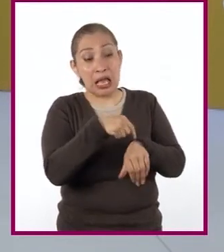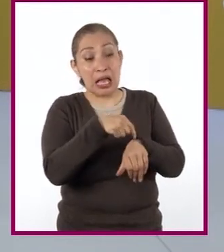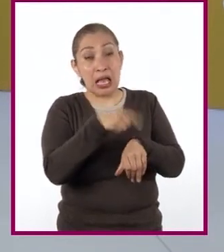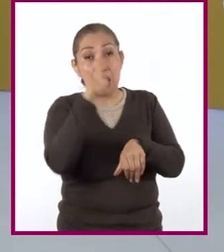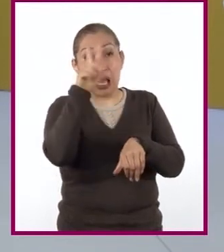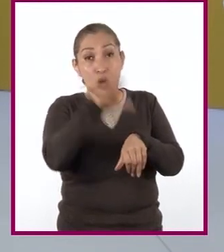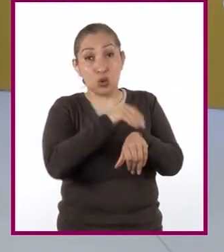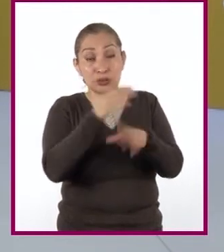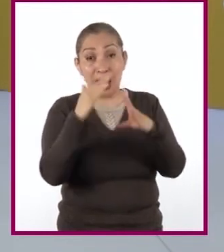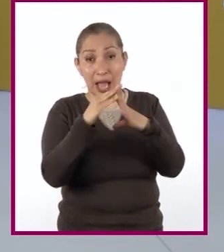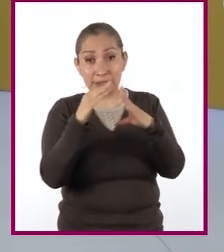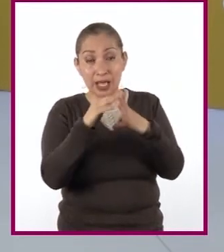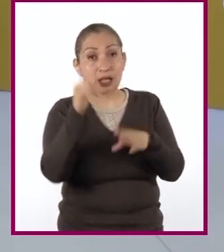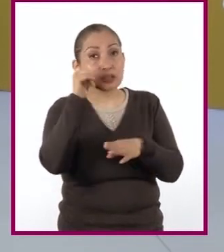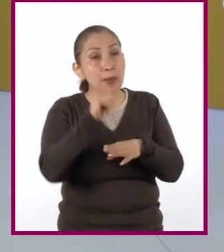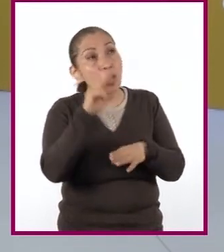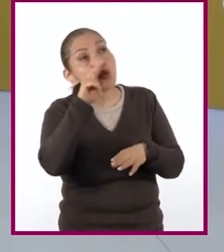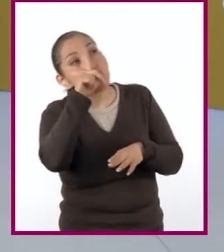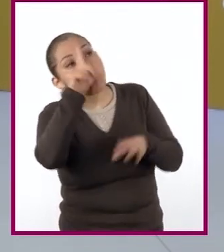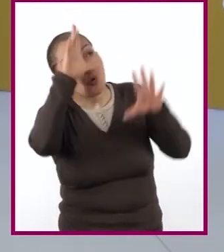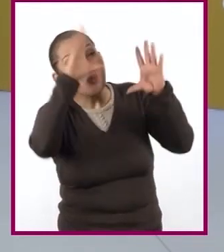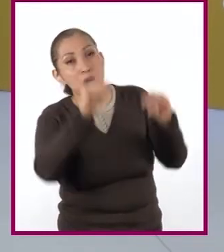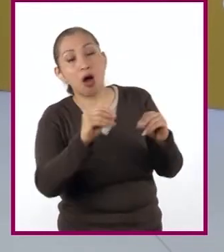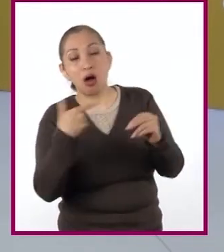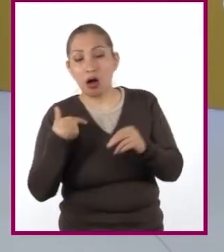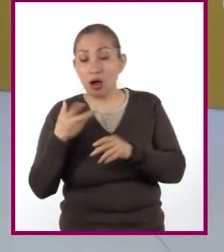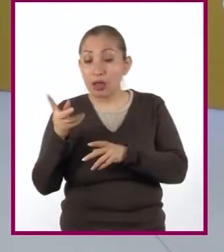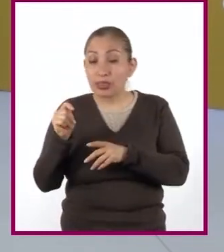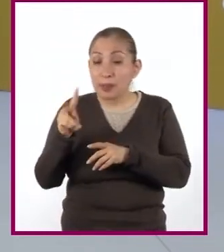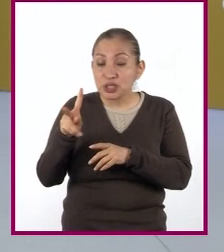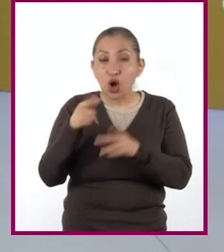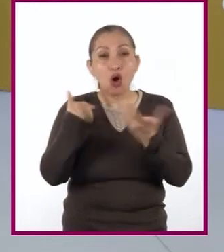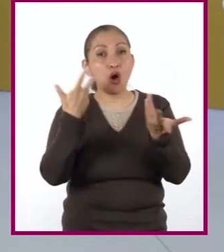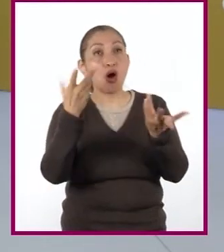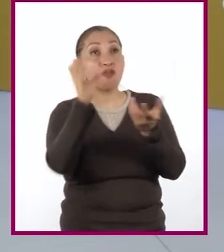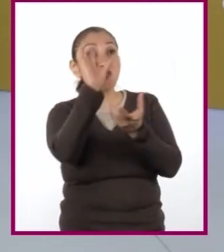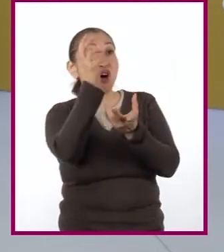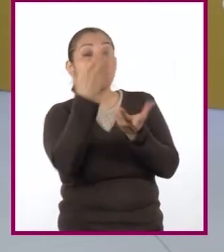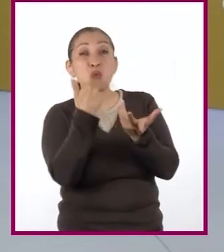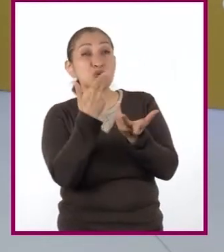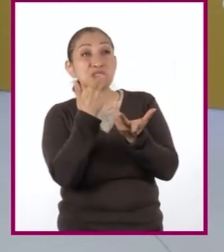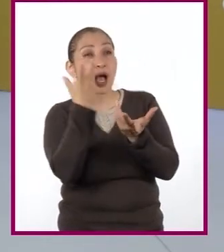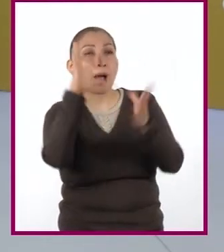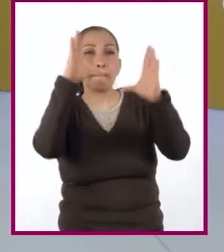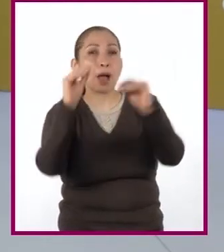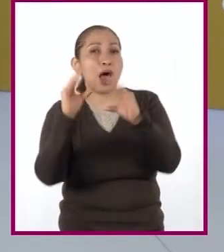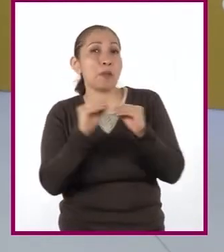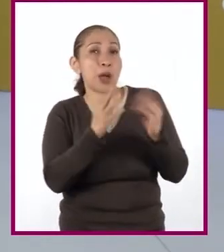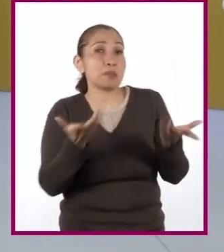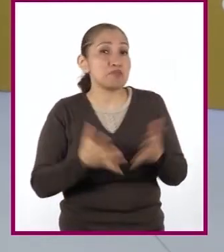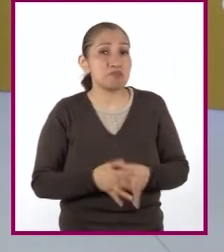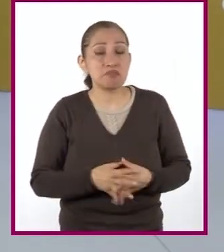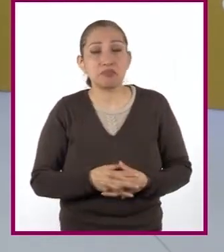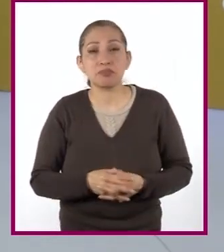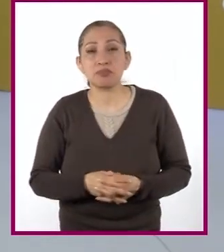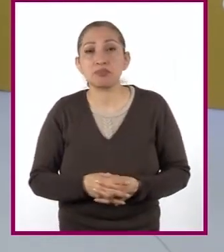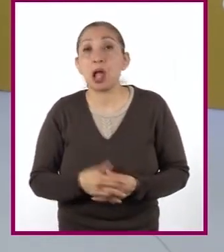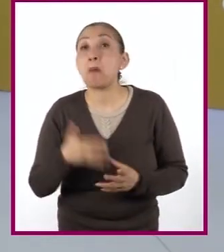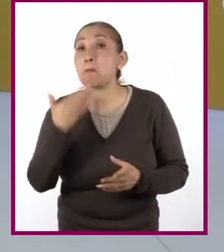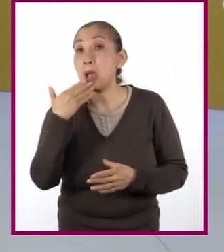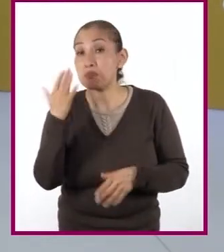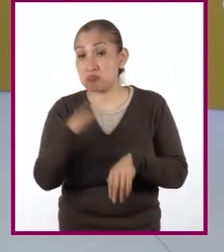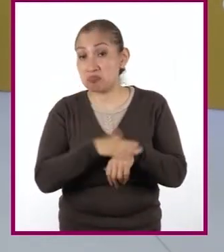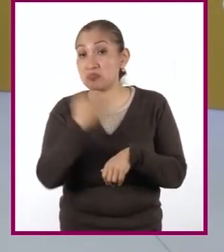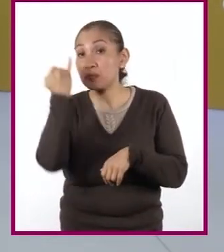energía eléctrica en casa siempre hay que apagar los aparatos y los focos que no se utilicen. Son